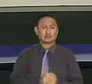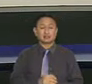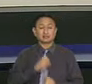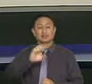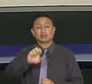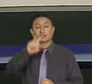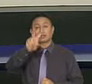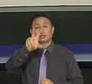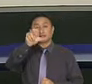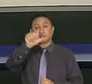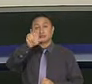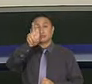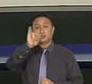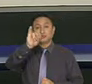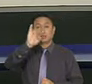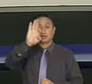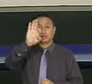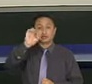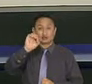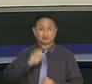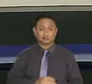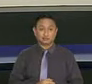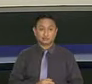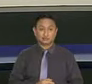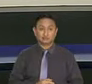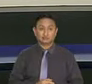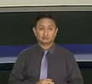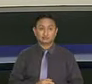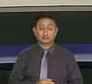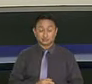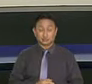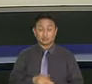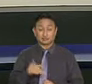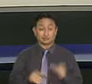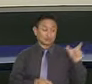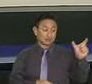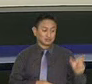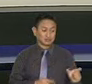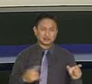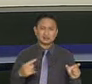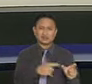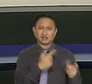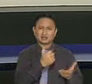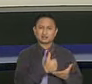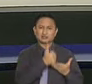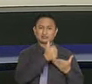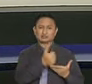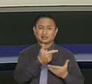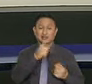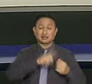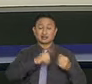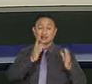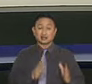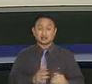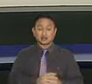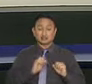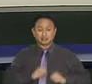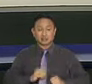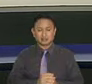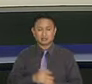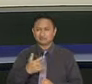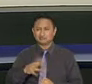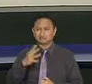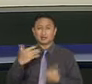Ernesto Albán mosquera conocido como el famoso evaristo este personaje que colaboró con los capitalinos para sobrellevar